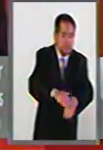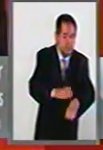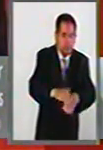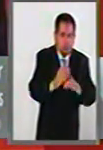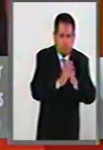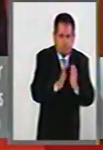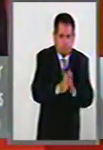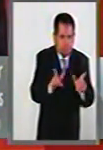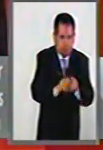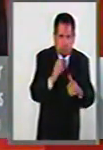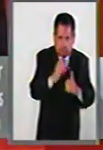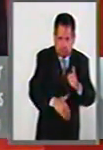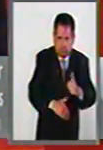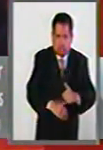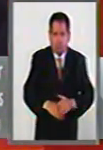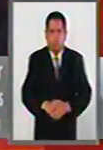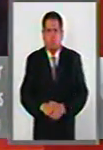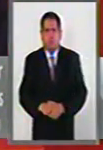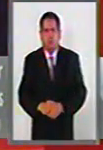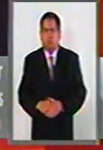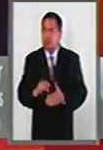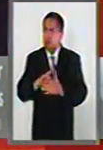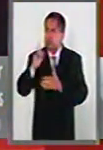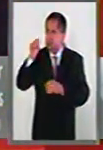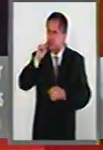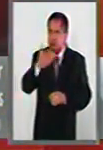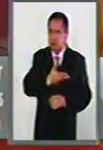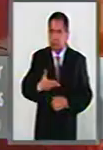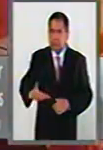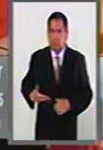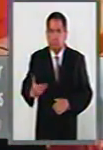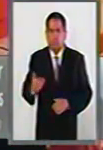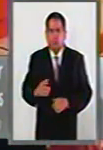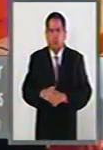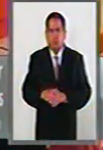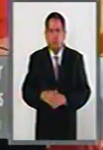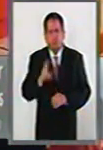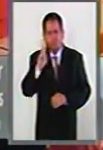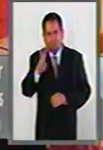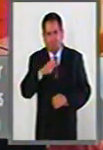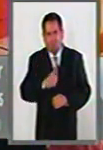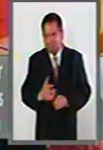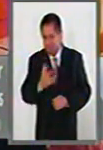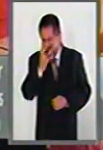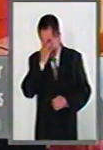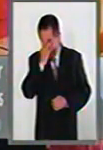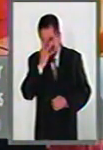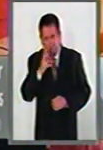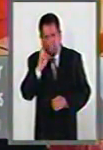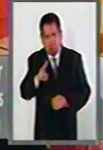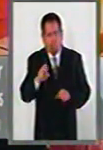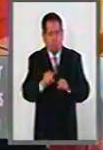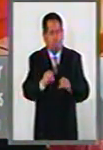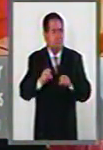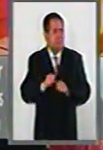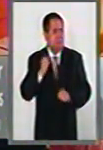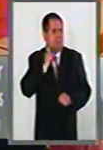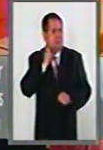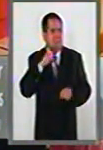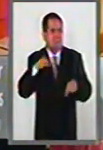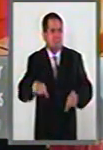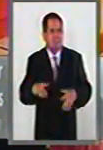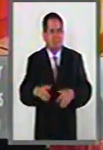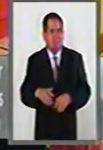concluir. Le agradezco mucho, presidente. Me da mucha pena. En este Senado